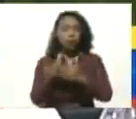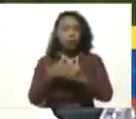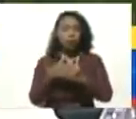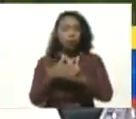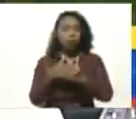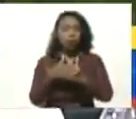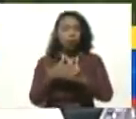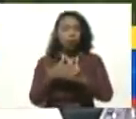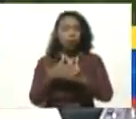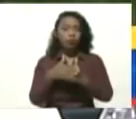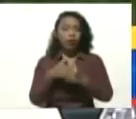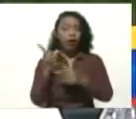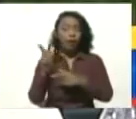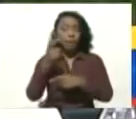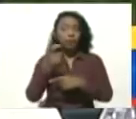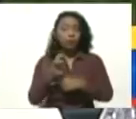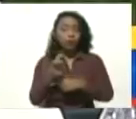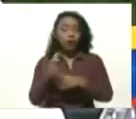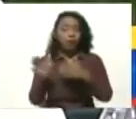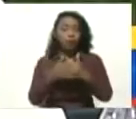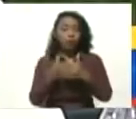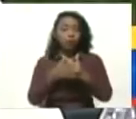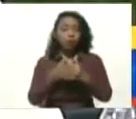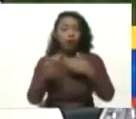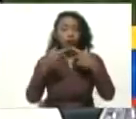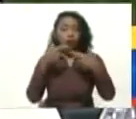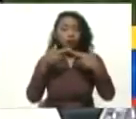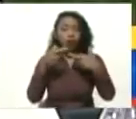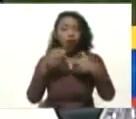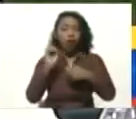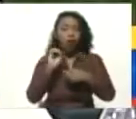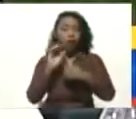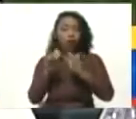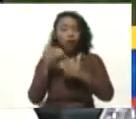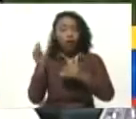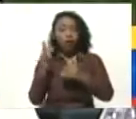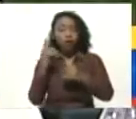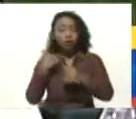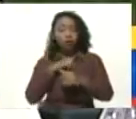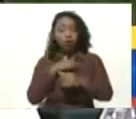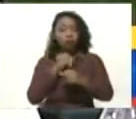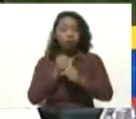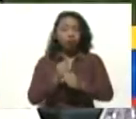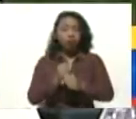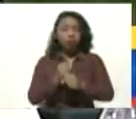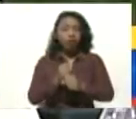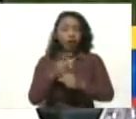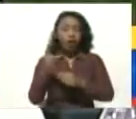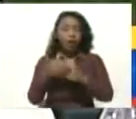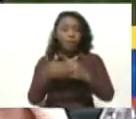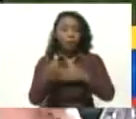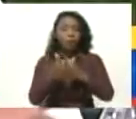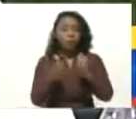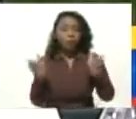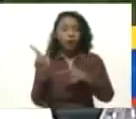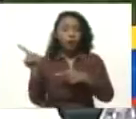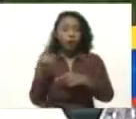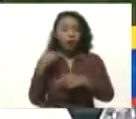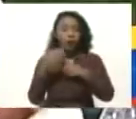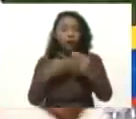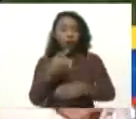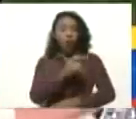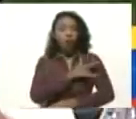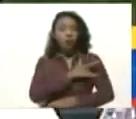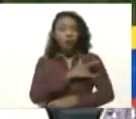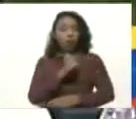portero es la persona que está en la puerta del restaurante o del establecimiento. Nosotros esperamos ampliar incluso esto para las